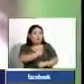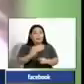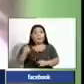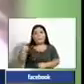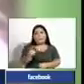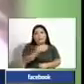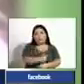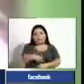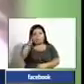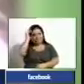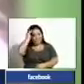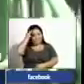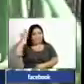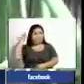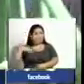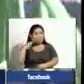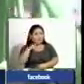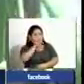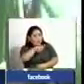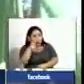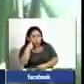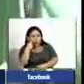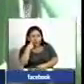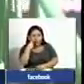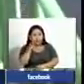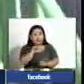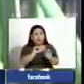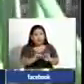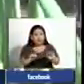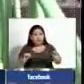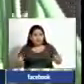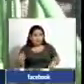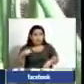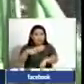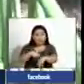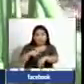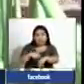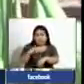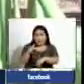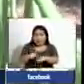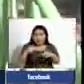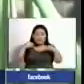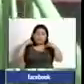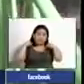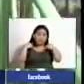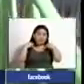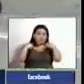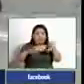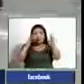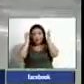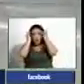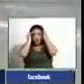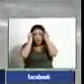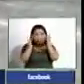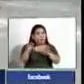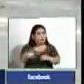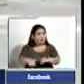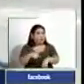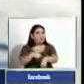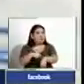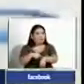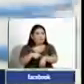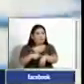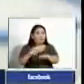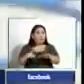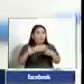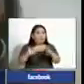expertos resaltan la importancia de cuidarlos, sobre todo en tiempos de mayor estrés y preocupación como actualmente,